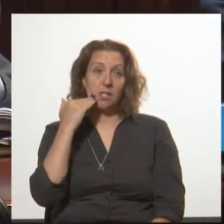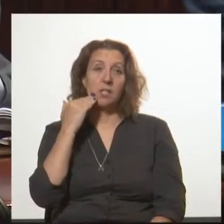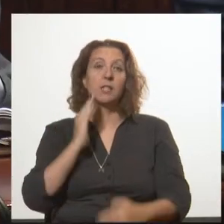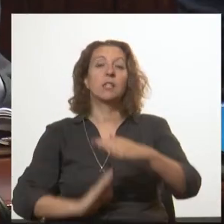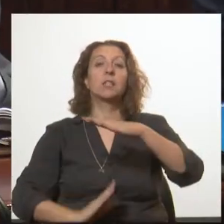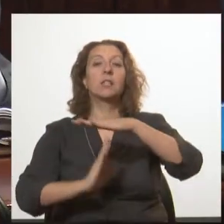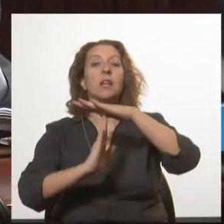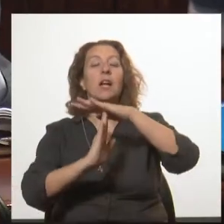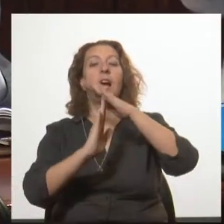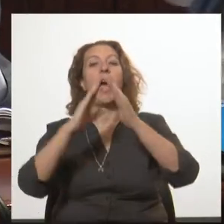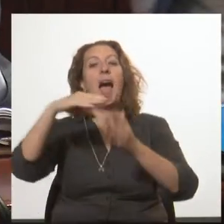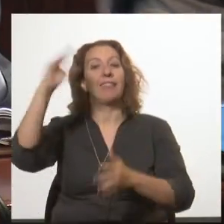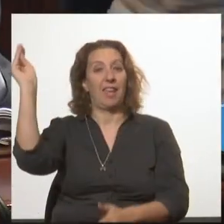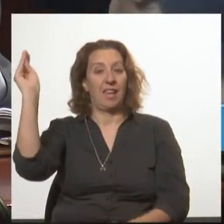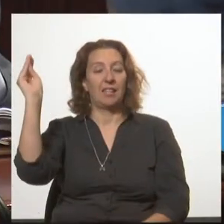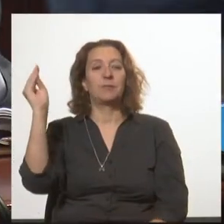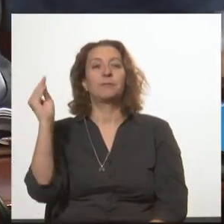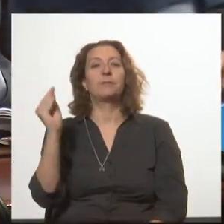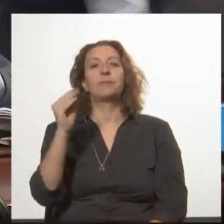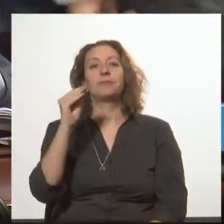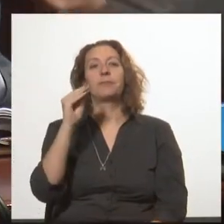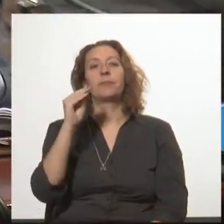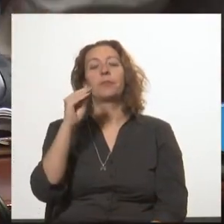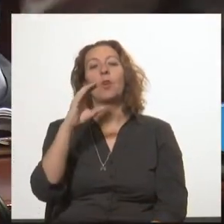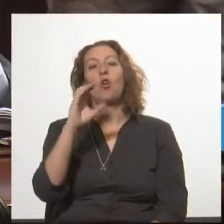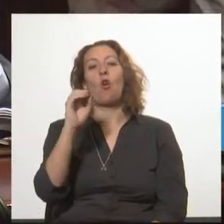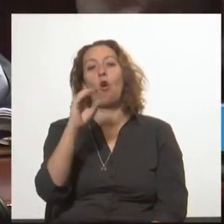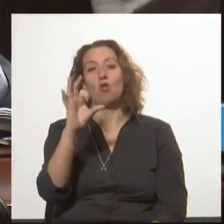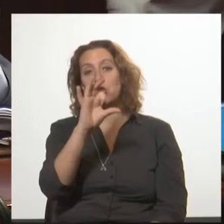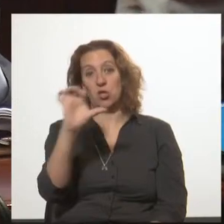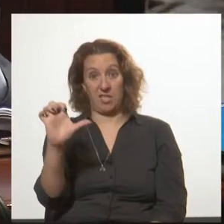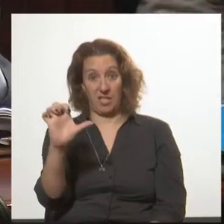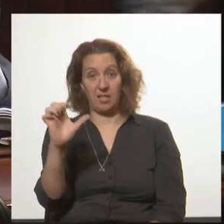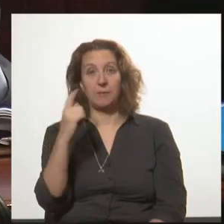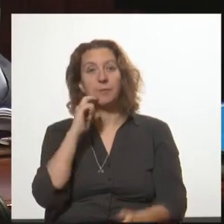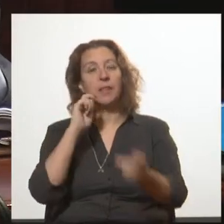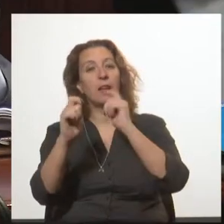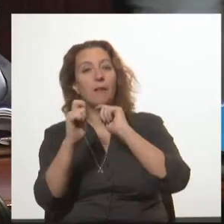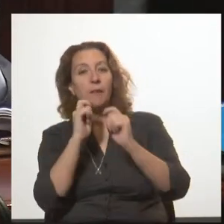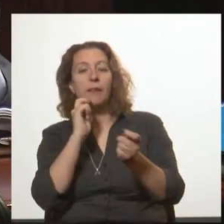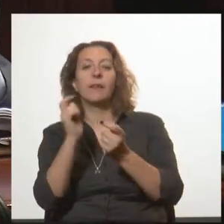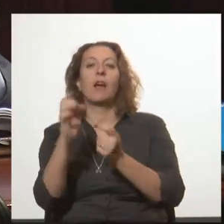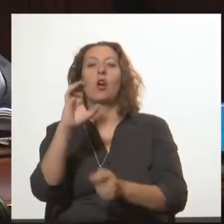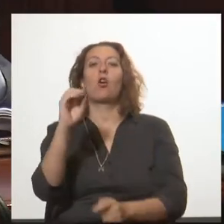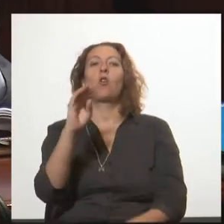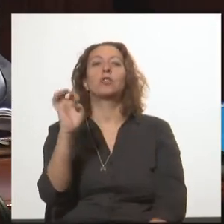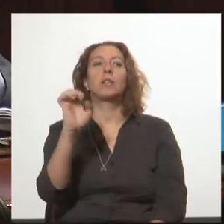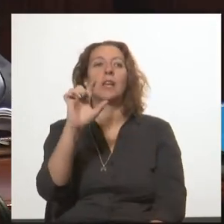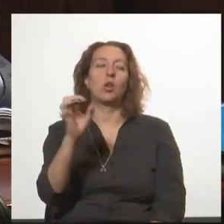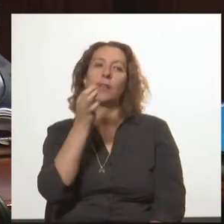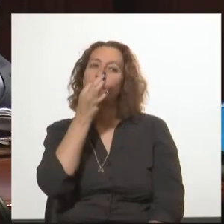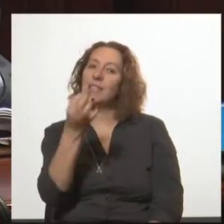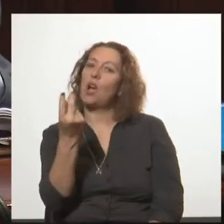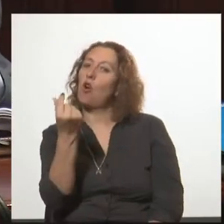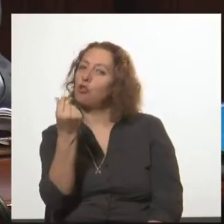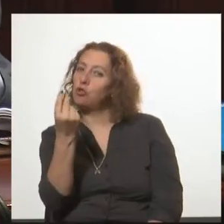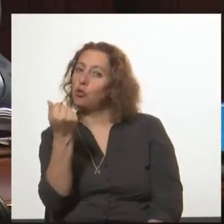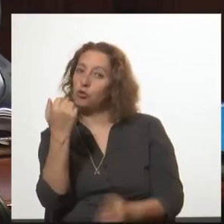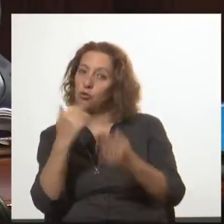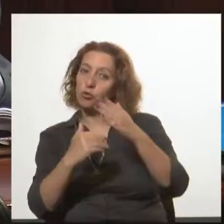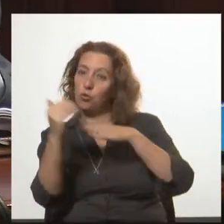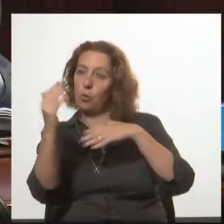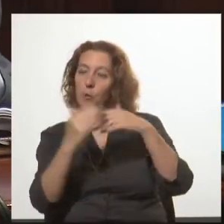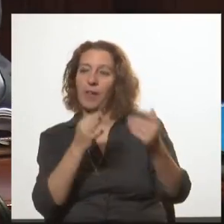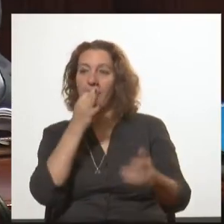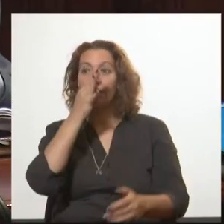ingeniera carolina cossé en entrevista con emiliano cotelo en referencia a los costos que podrían sumir la obra expresa y